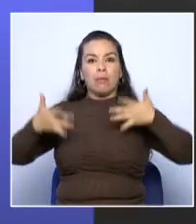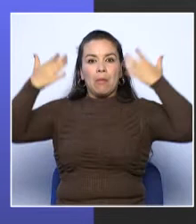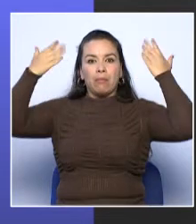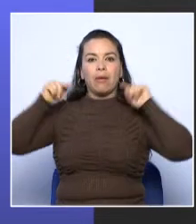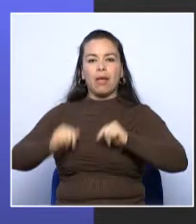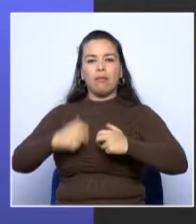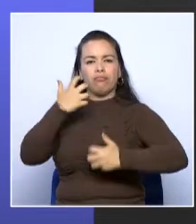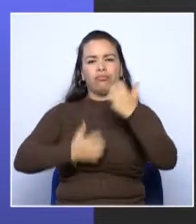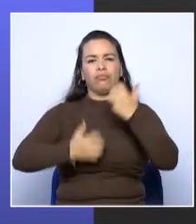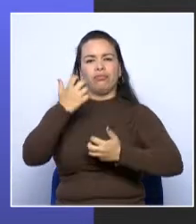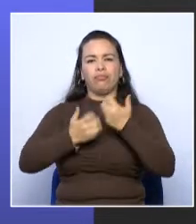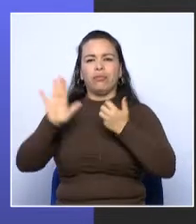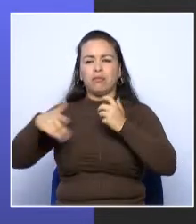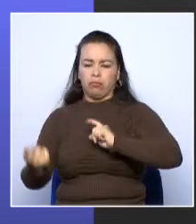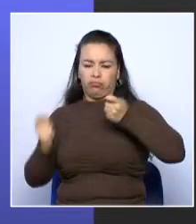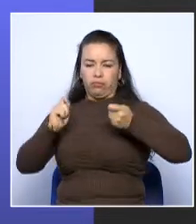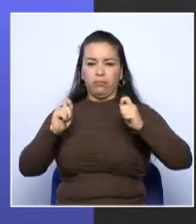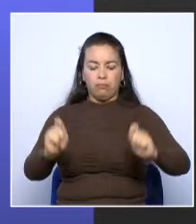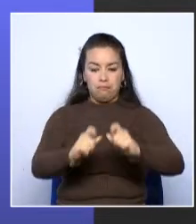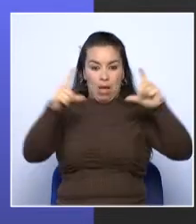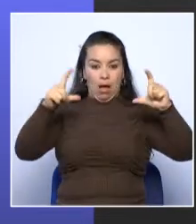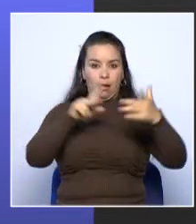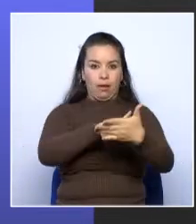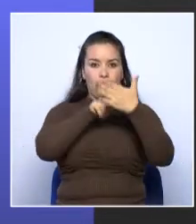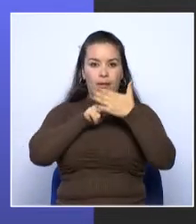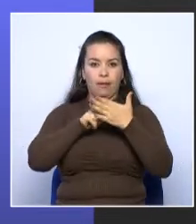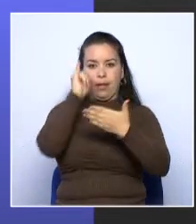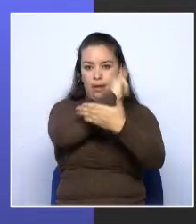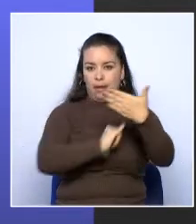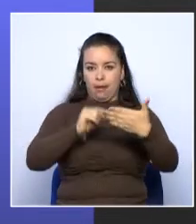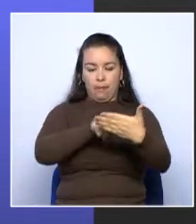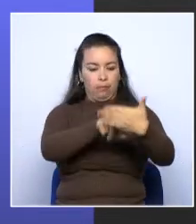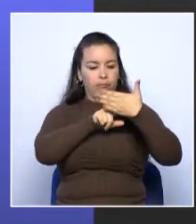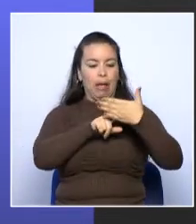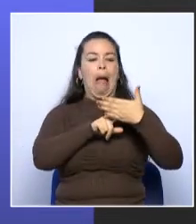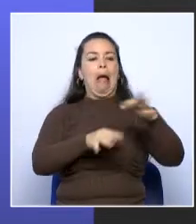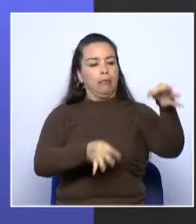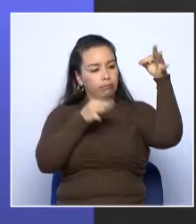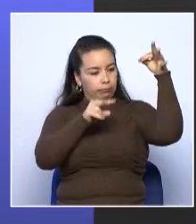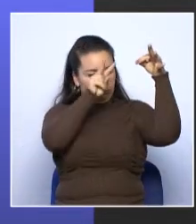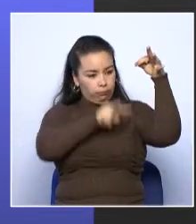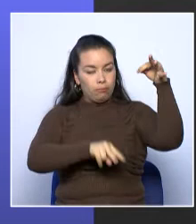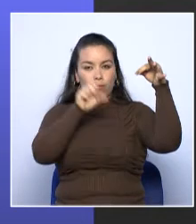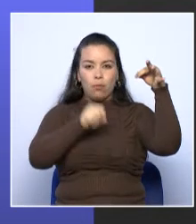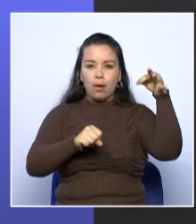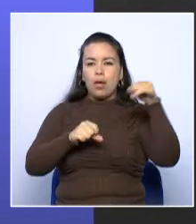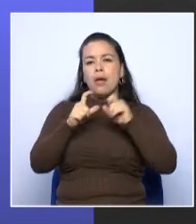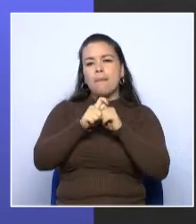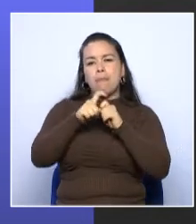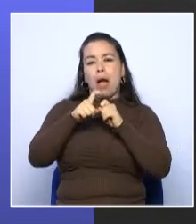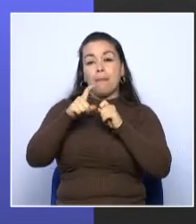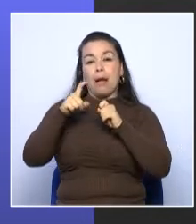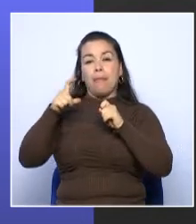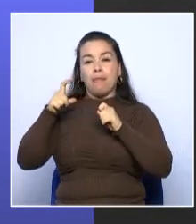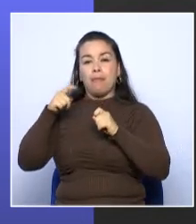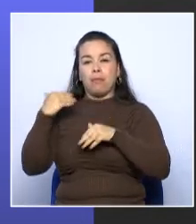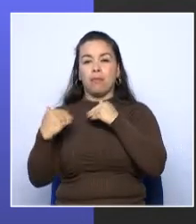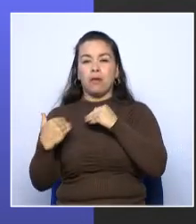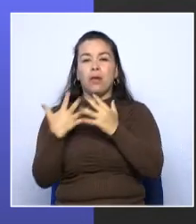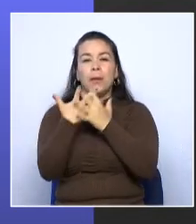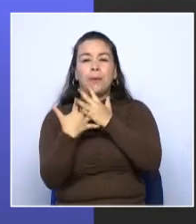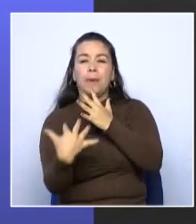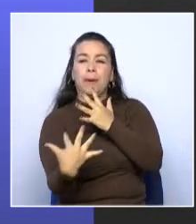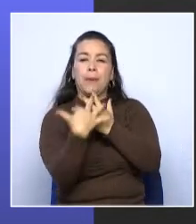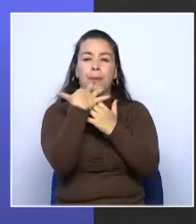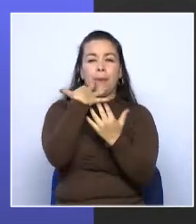va a transformarlas en imagen, ¿sí? Como a grandes rasgos. A medida que va pasando la onda de sonido a través de los tejidos, ¿sí?